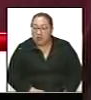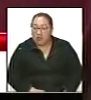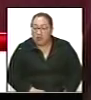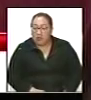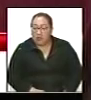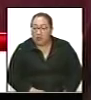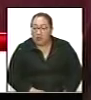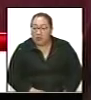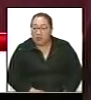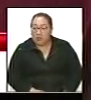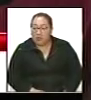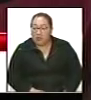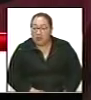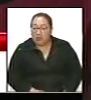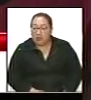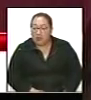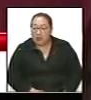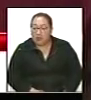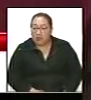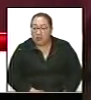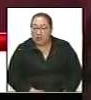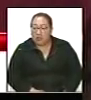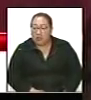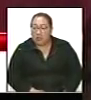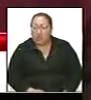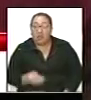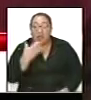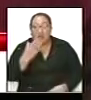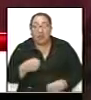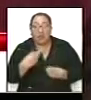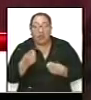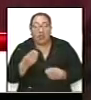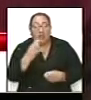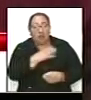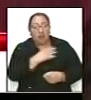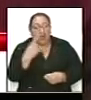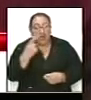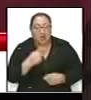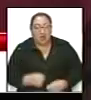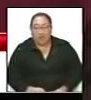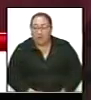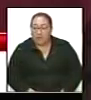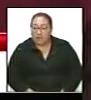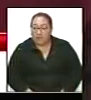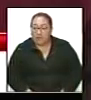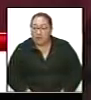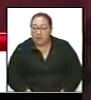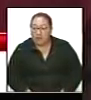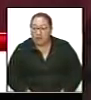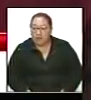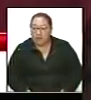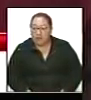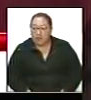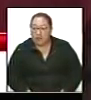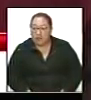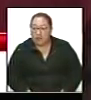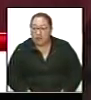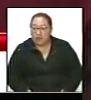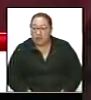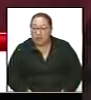región disponga del combustible. Quien asigna es el comandante general del ejército. Entonces, por ahí no